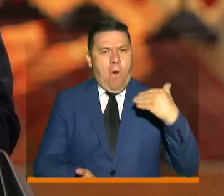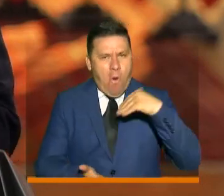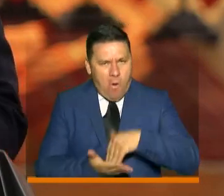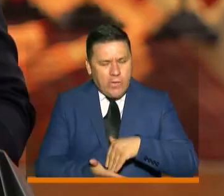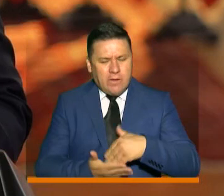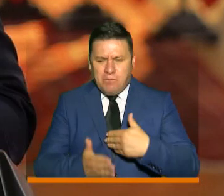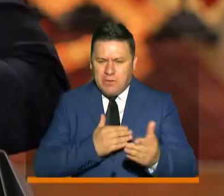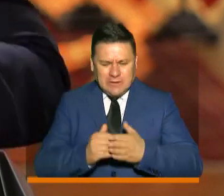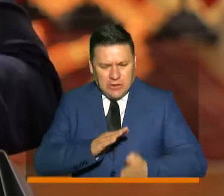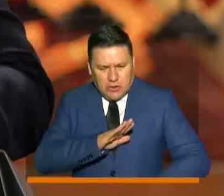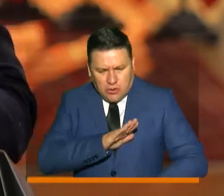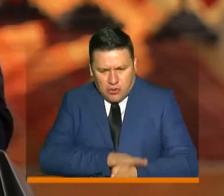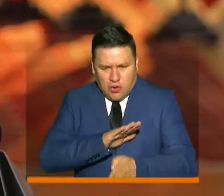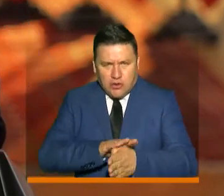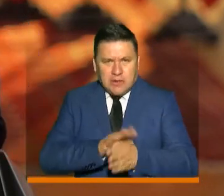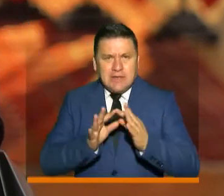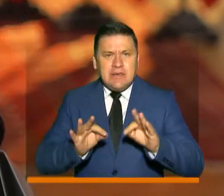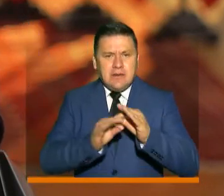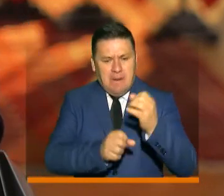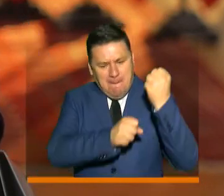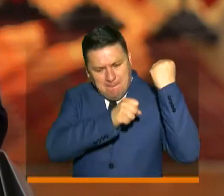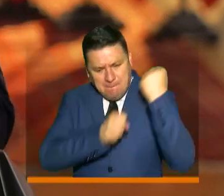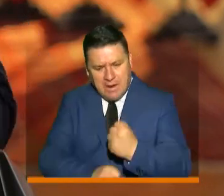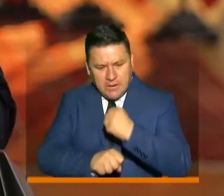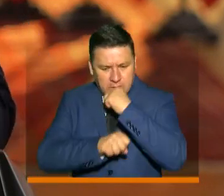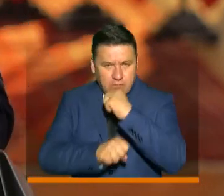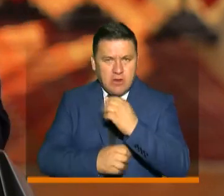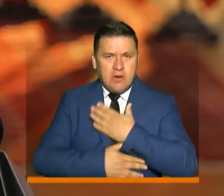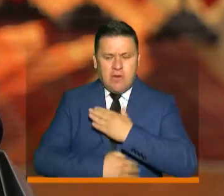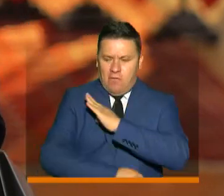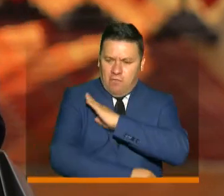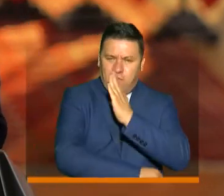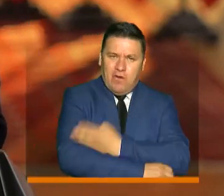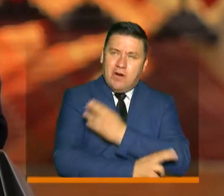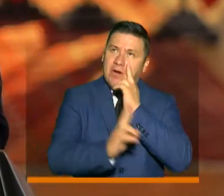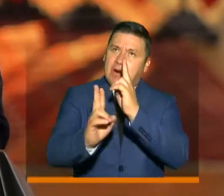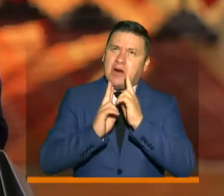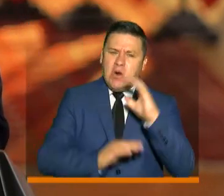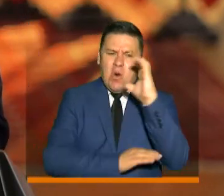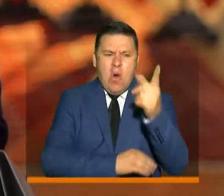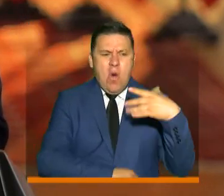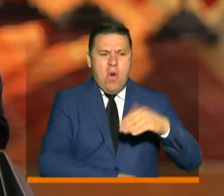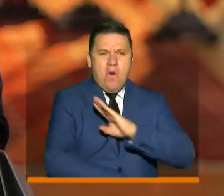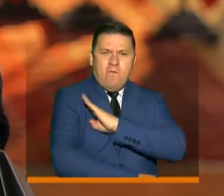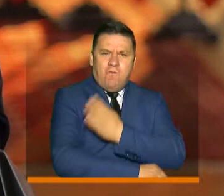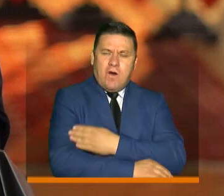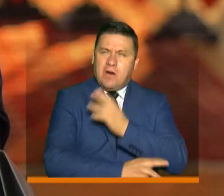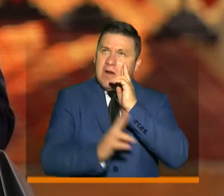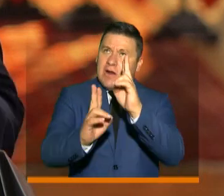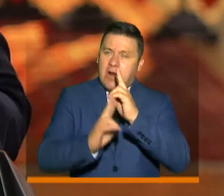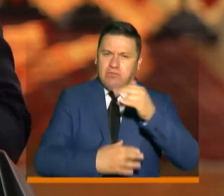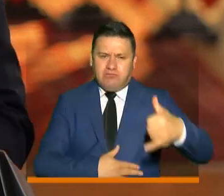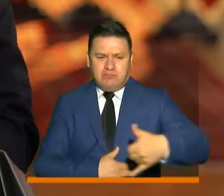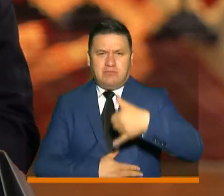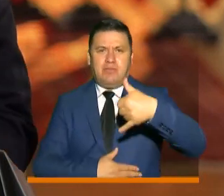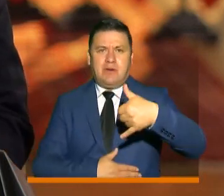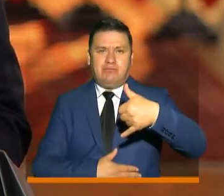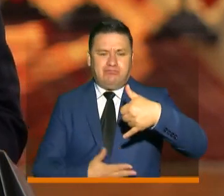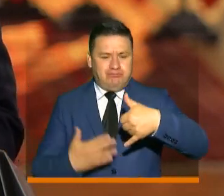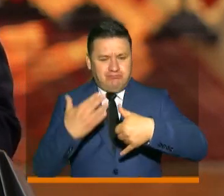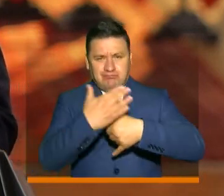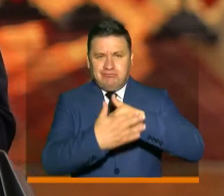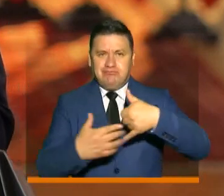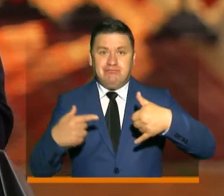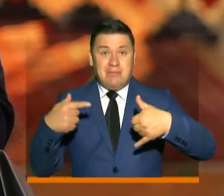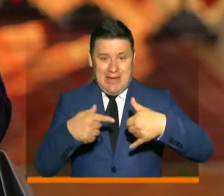continuaremos siendo esa patria fuerte por la que nos reconoce el mundo entero una demostración de